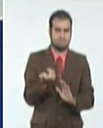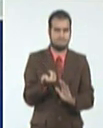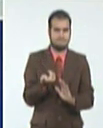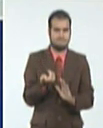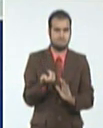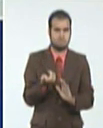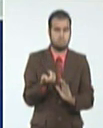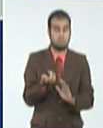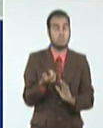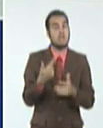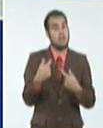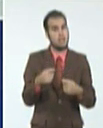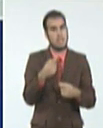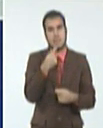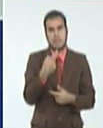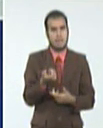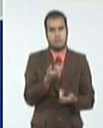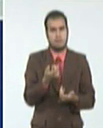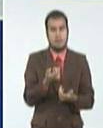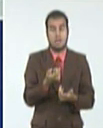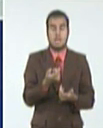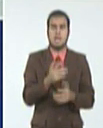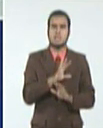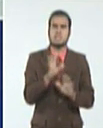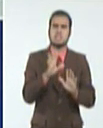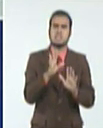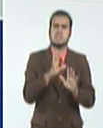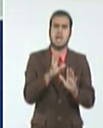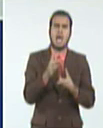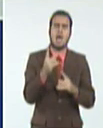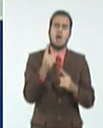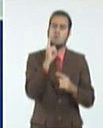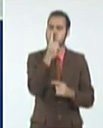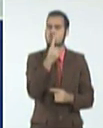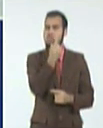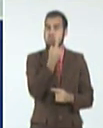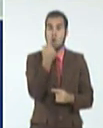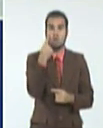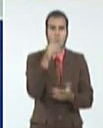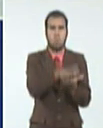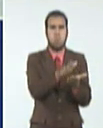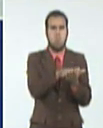verdad que también se habían acumulado un número de muestras. De todas formas,